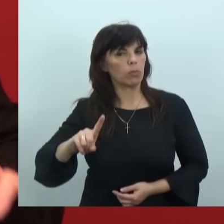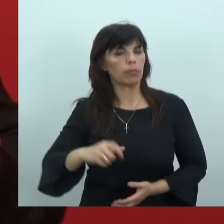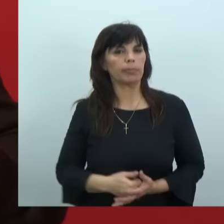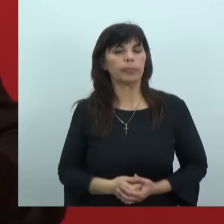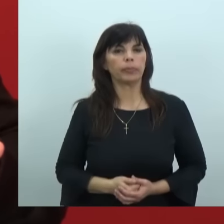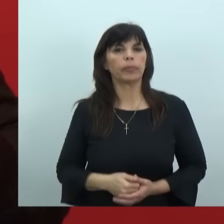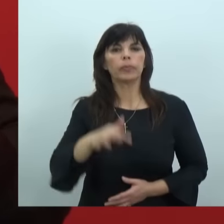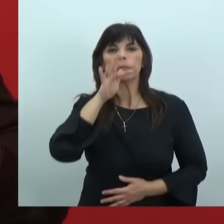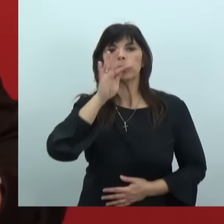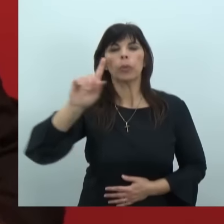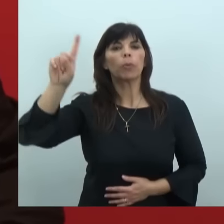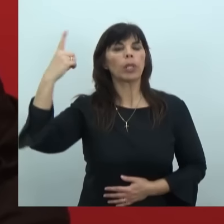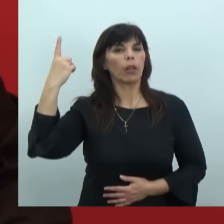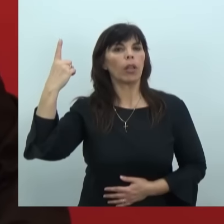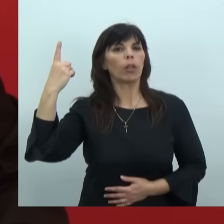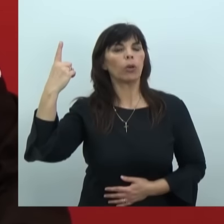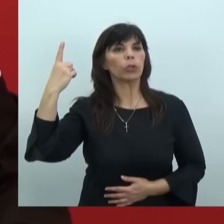Las promesas de Dios contienen